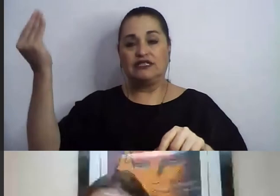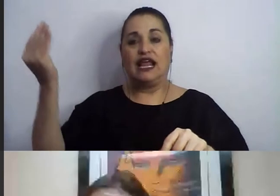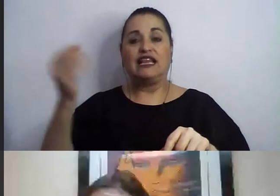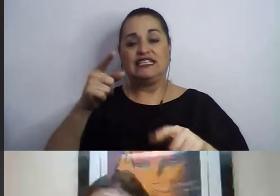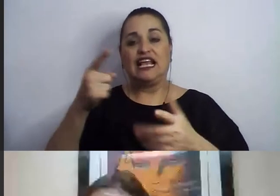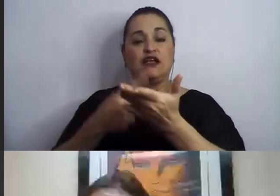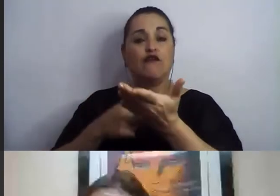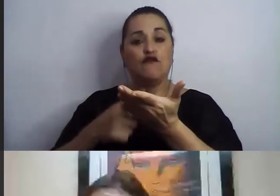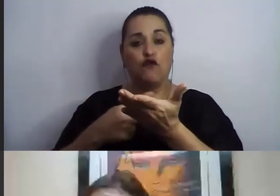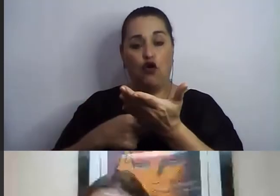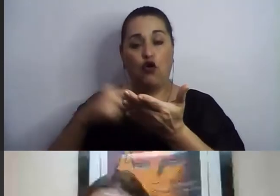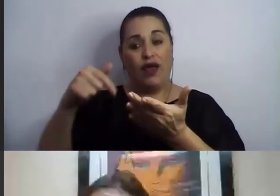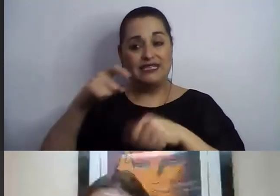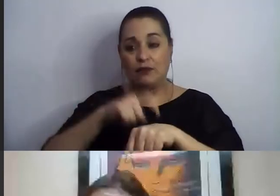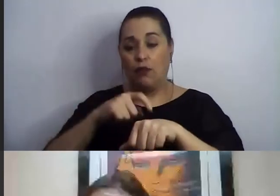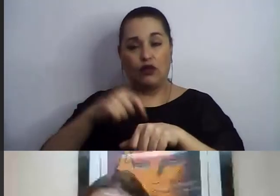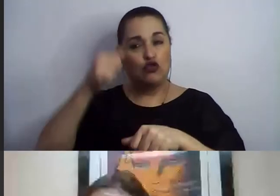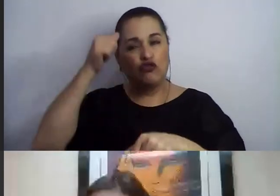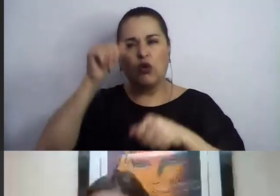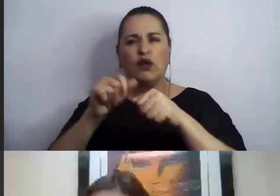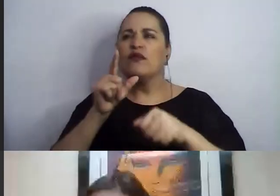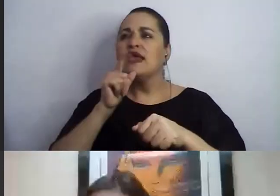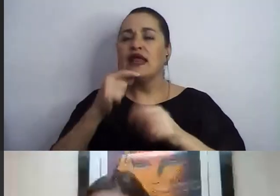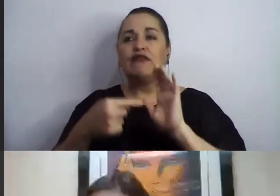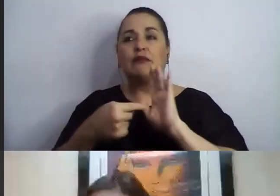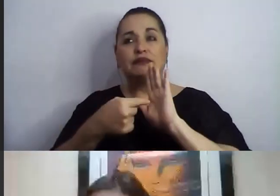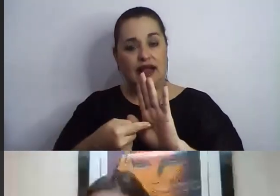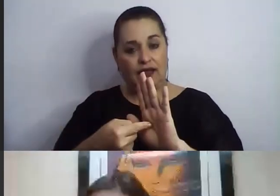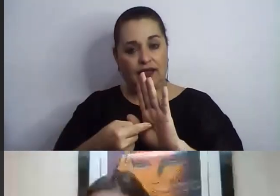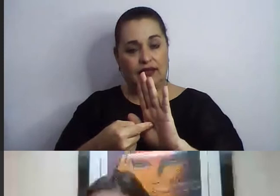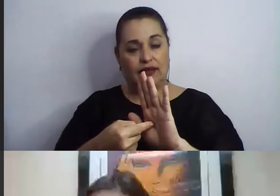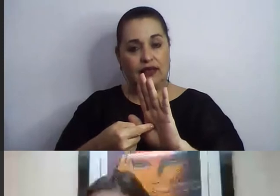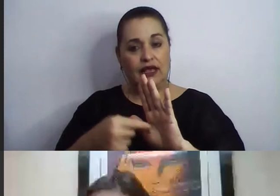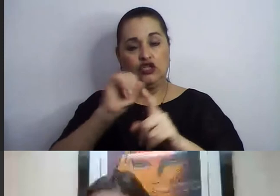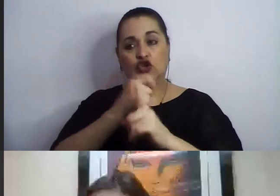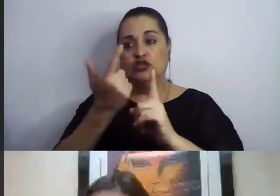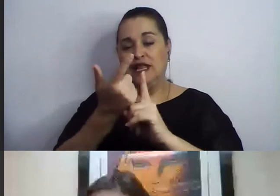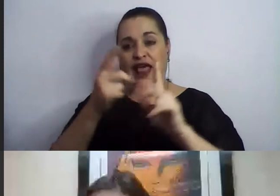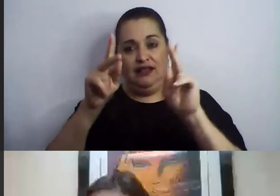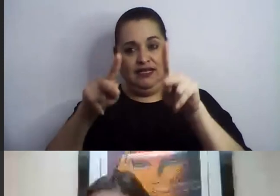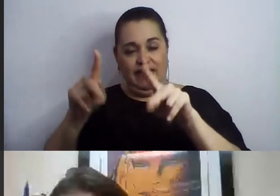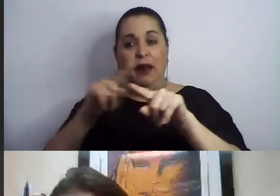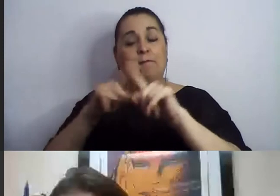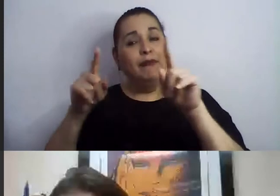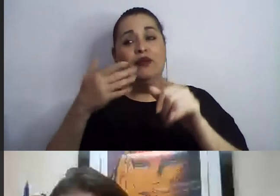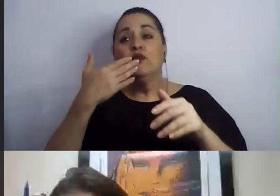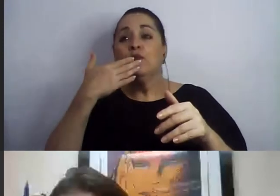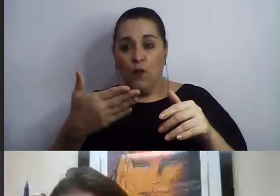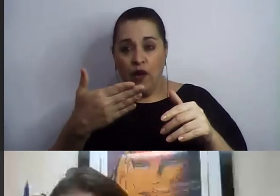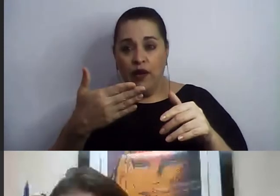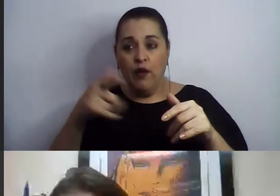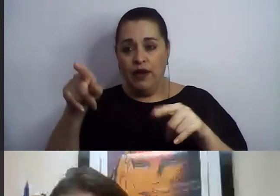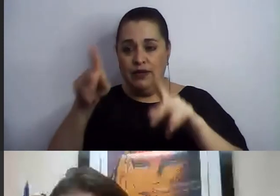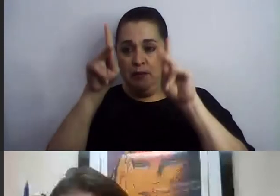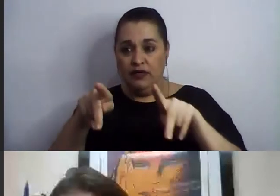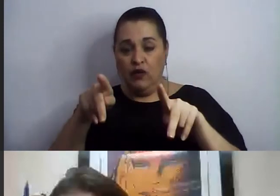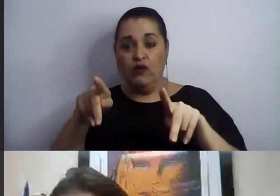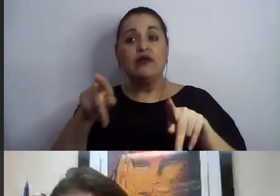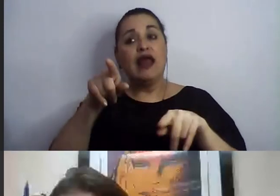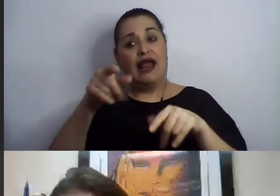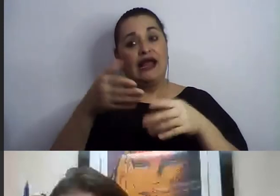momento honestamente no recuerdo quién es la persona que está representando sociedad civil pero sería bueno que esta persona pues también